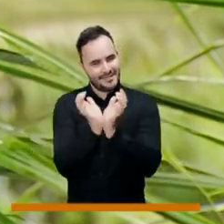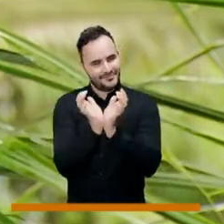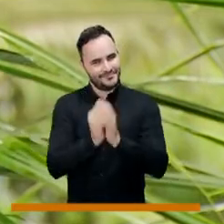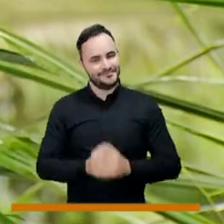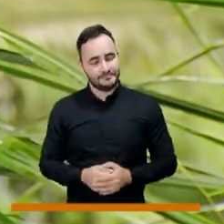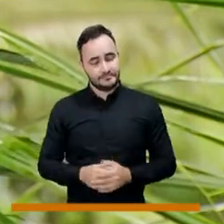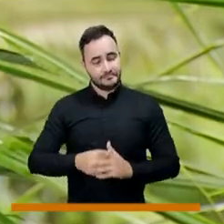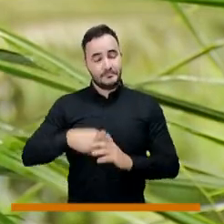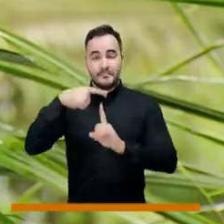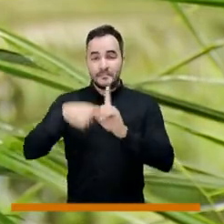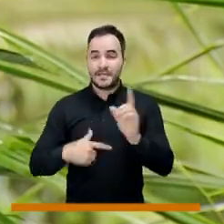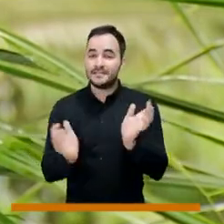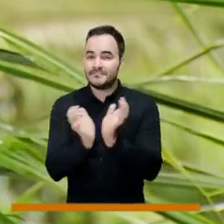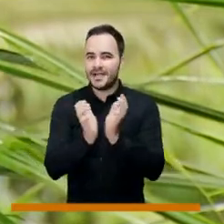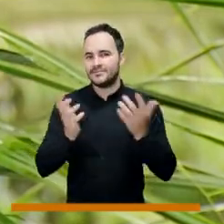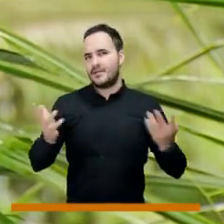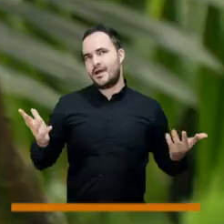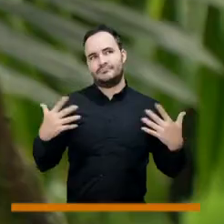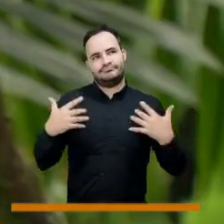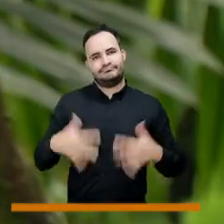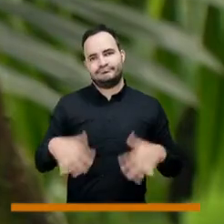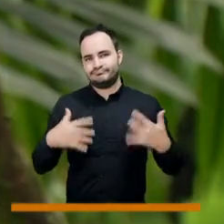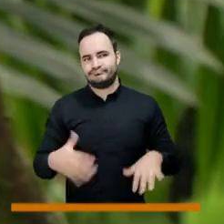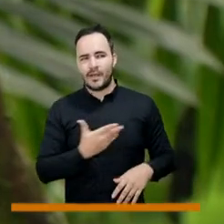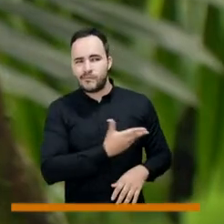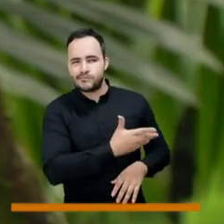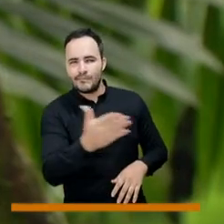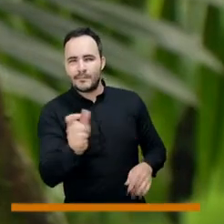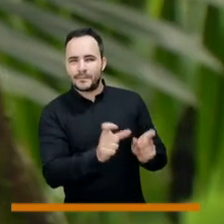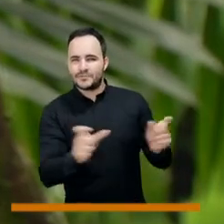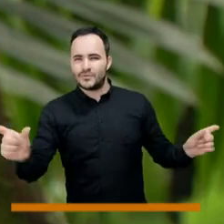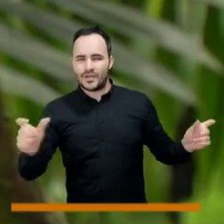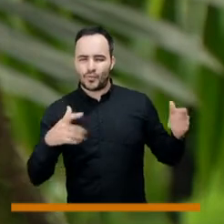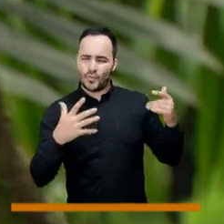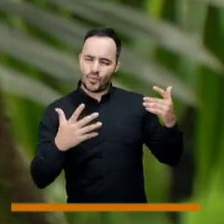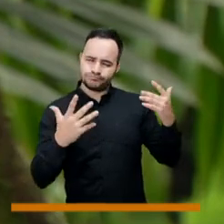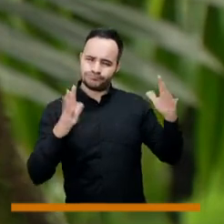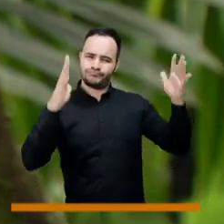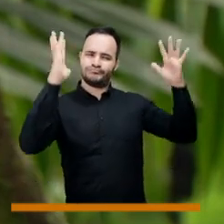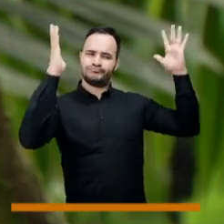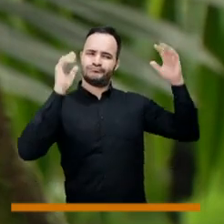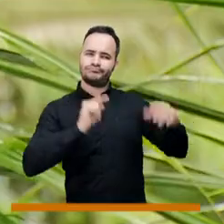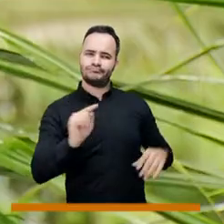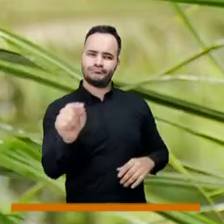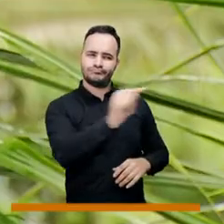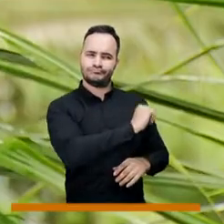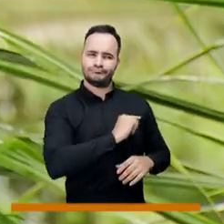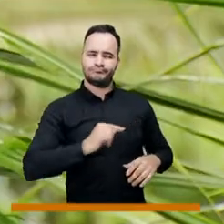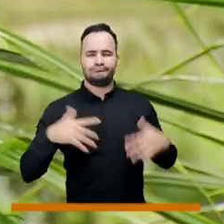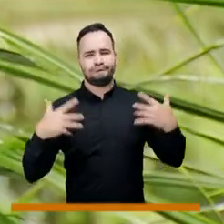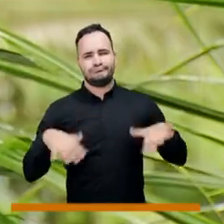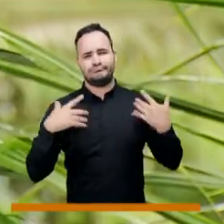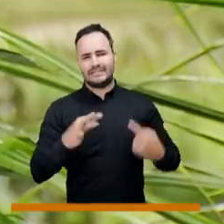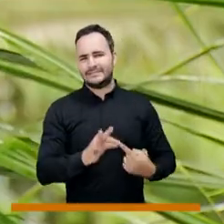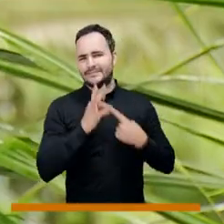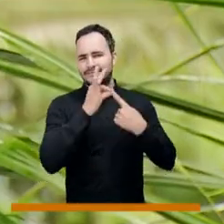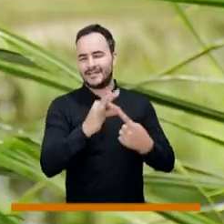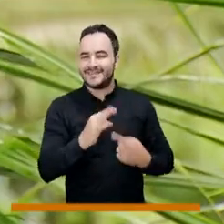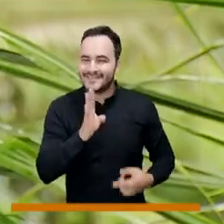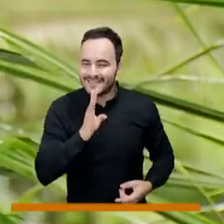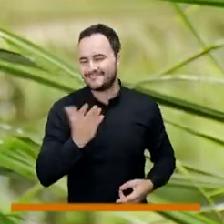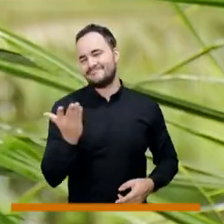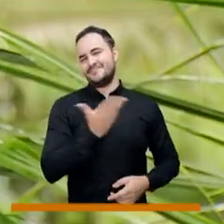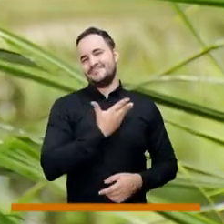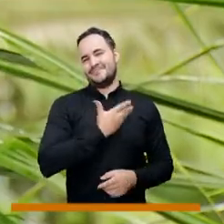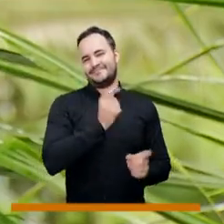mes en el que celebramos la vida de aquellas personas que se han encargado de gestar la nuestra, el mes de las